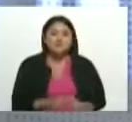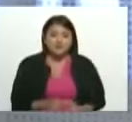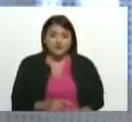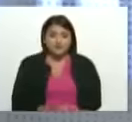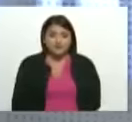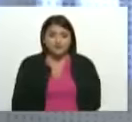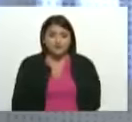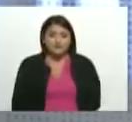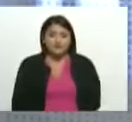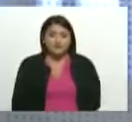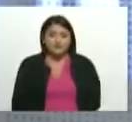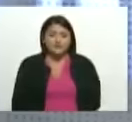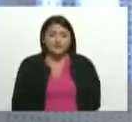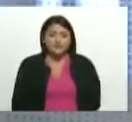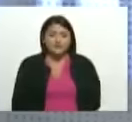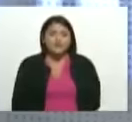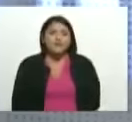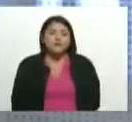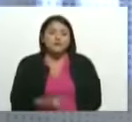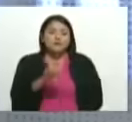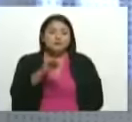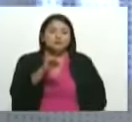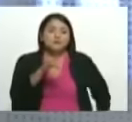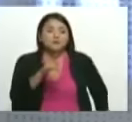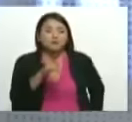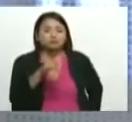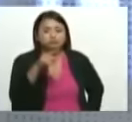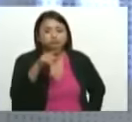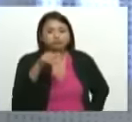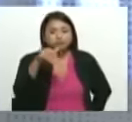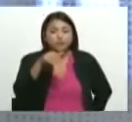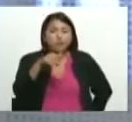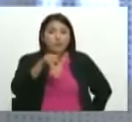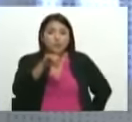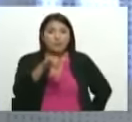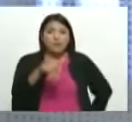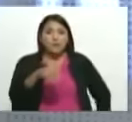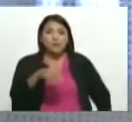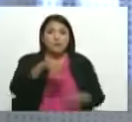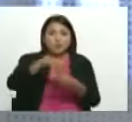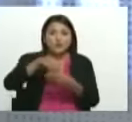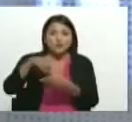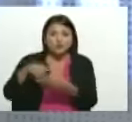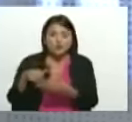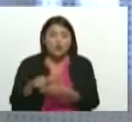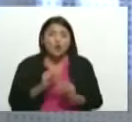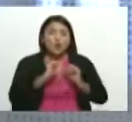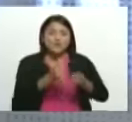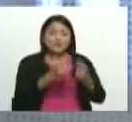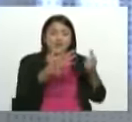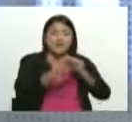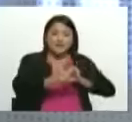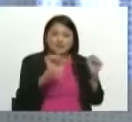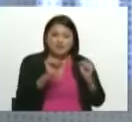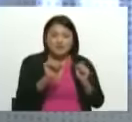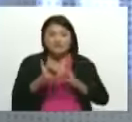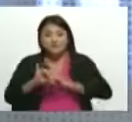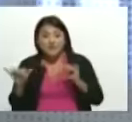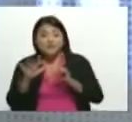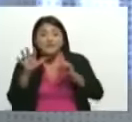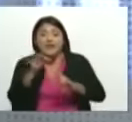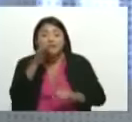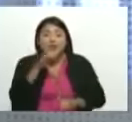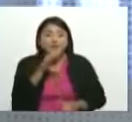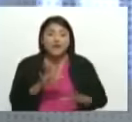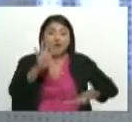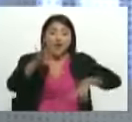Estadísticos que además es lo que rige en una elección como esta. Las elecciones que organiza el Consejo Nacional Electoral abren a las 6 de la mañana hasta las 6 de la tarde, 12